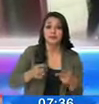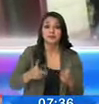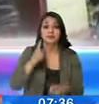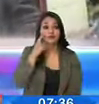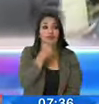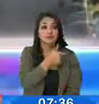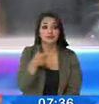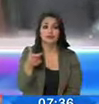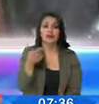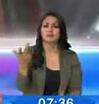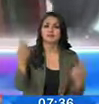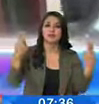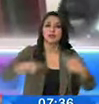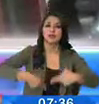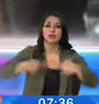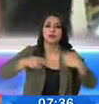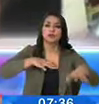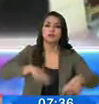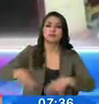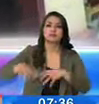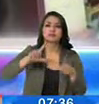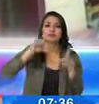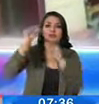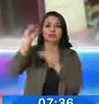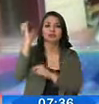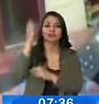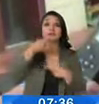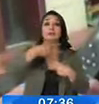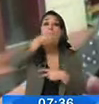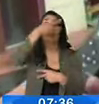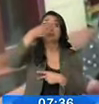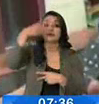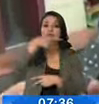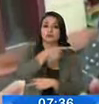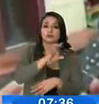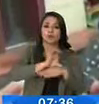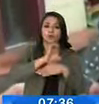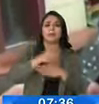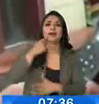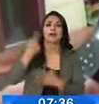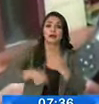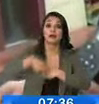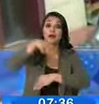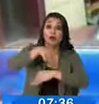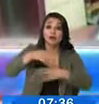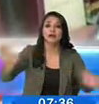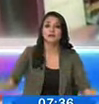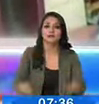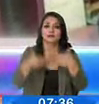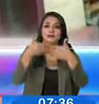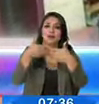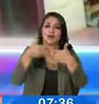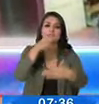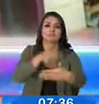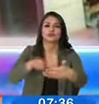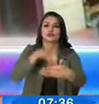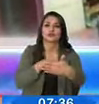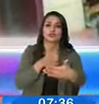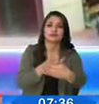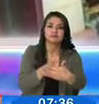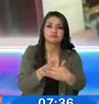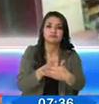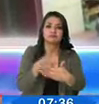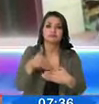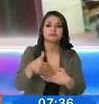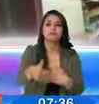es hacer las coordinaciones con Migración Colombia y con Migración Ecuador con el fin de determinar la hora, el cierre, y que también se pueda